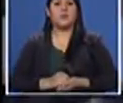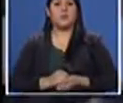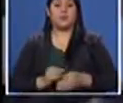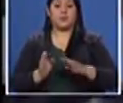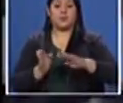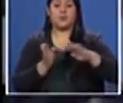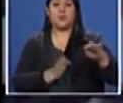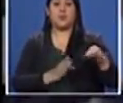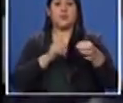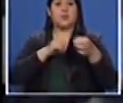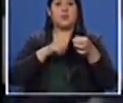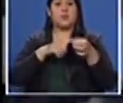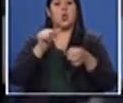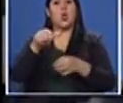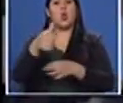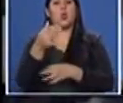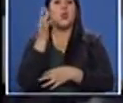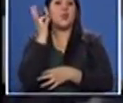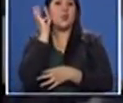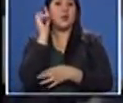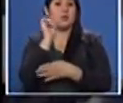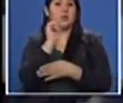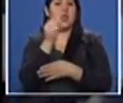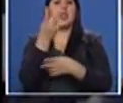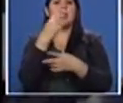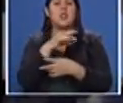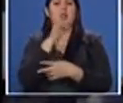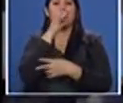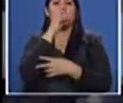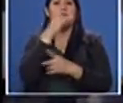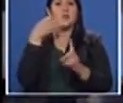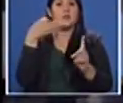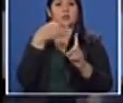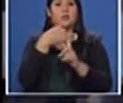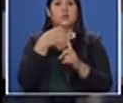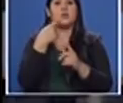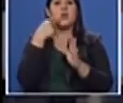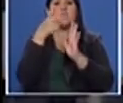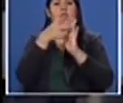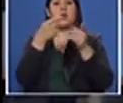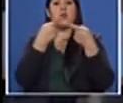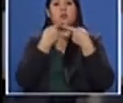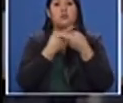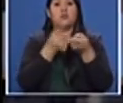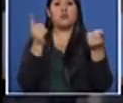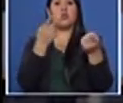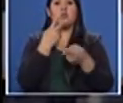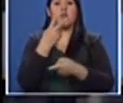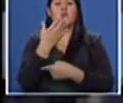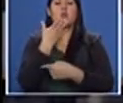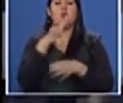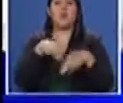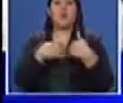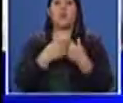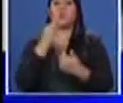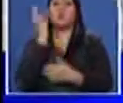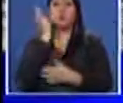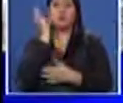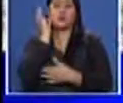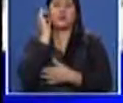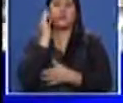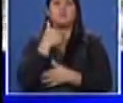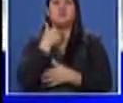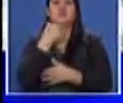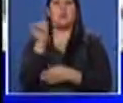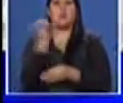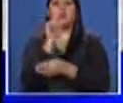Y en Quito, otra conductora atacó a un agente de tránsito en un video difundido en redes sociales. Se observa cómo la mujer arranca